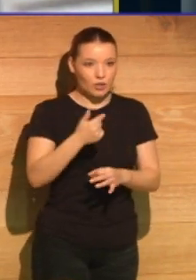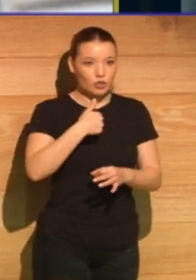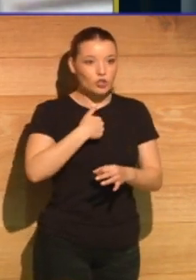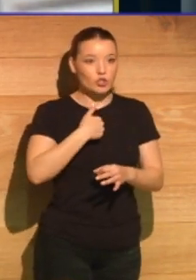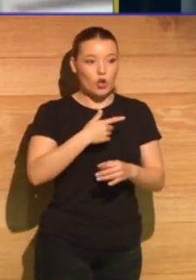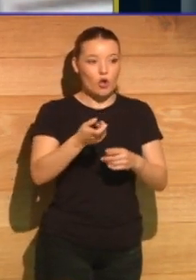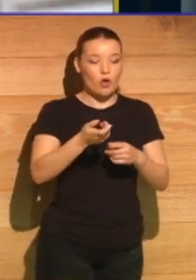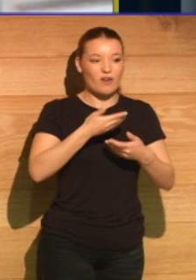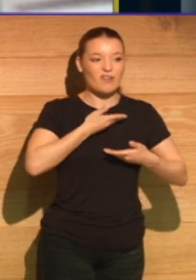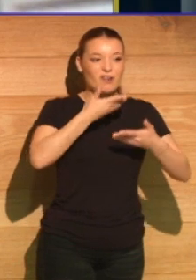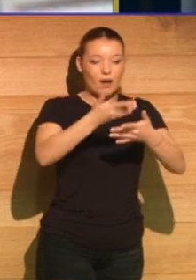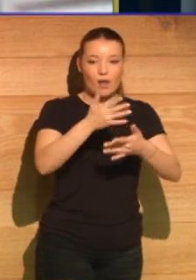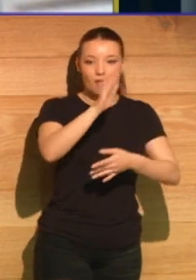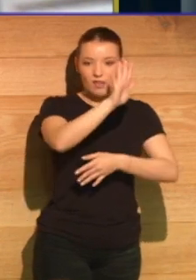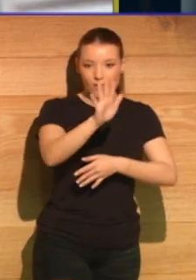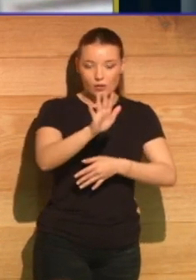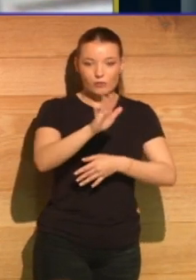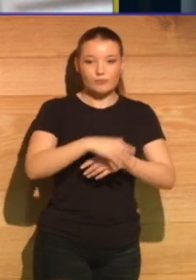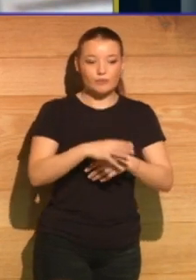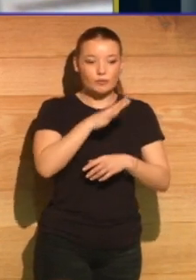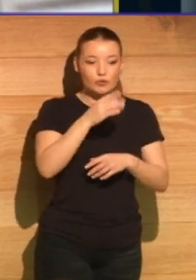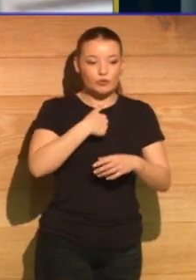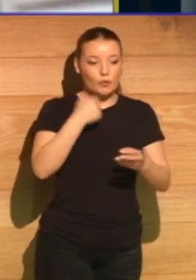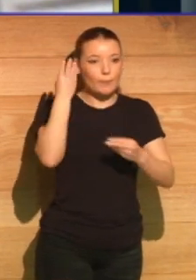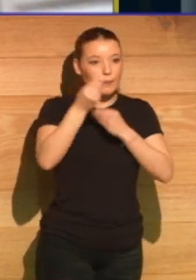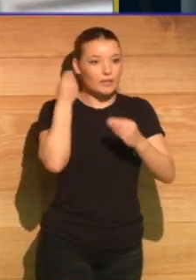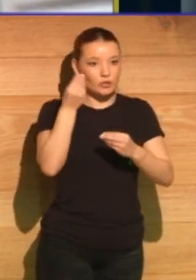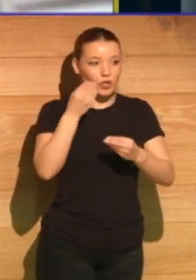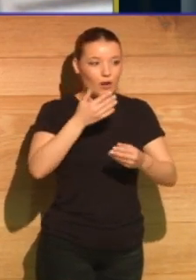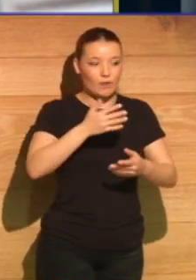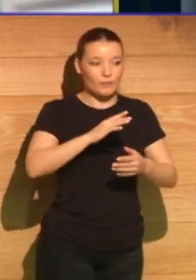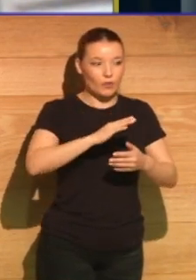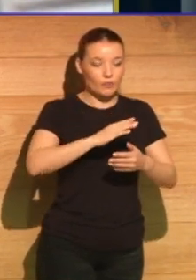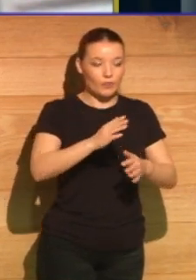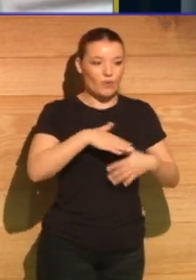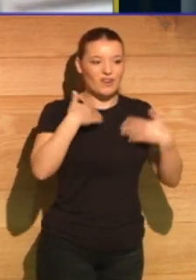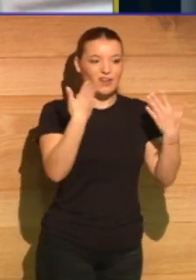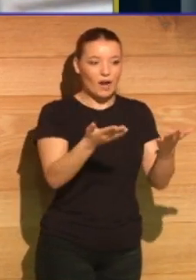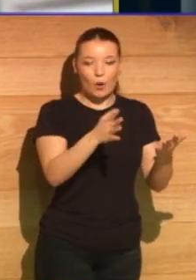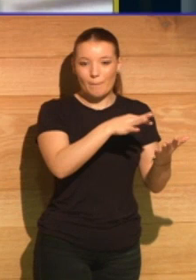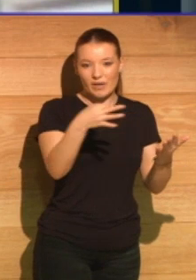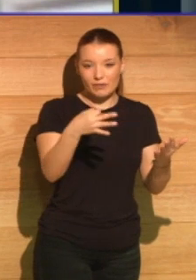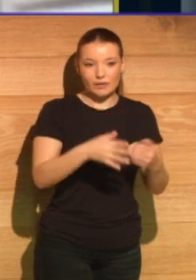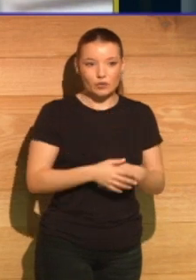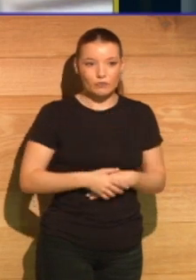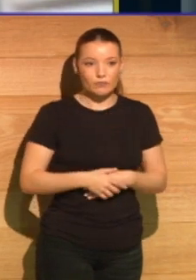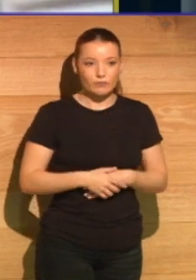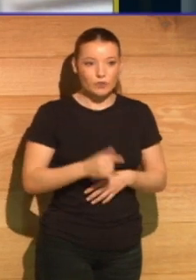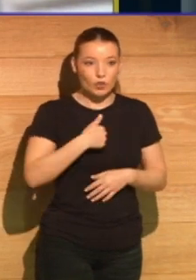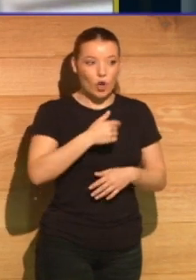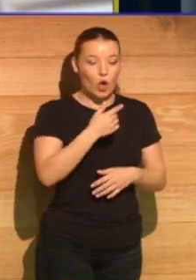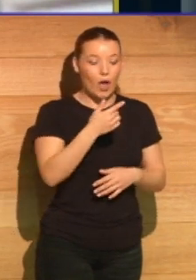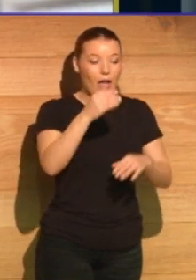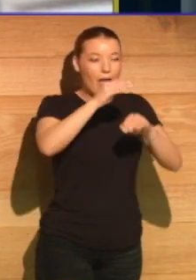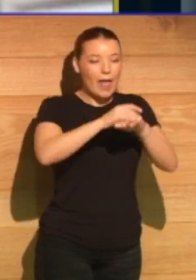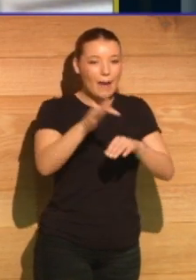regalado 5 ejemplares de este libro porque me parece como un regalo perfecto, ¿no? Creo que tengo 5 amigas que sé que